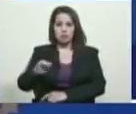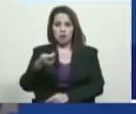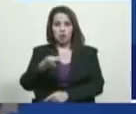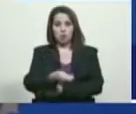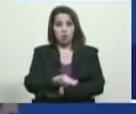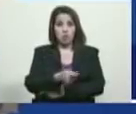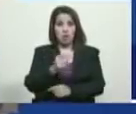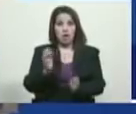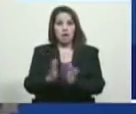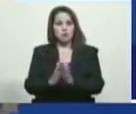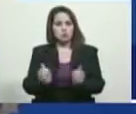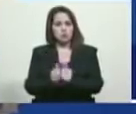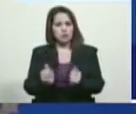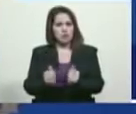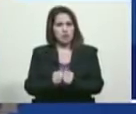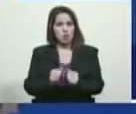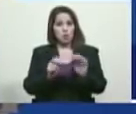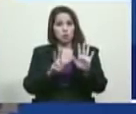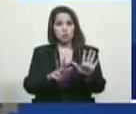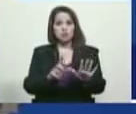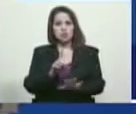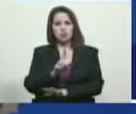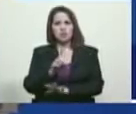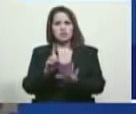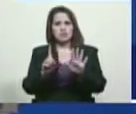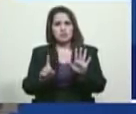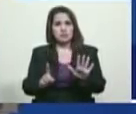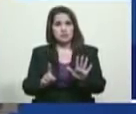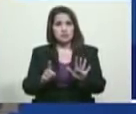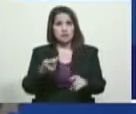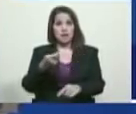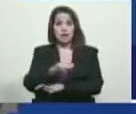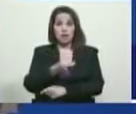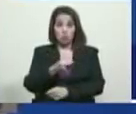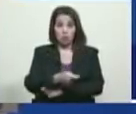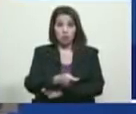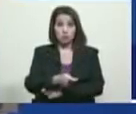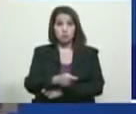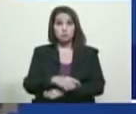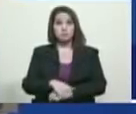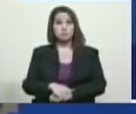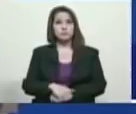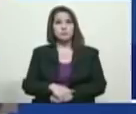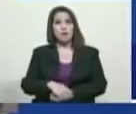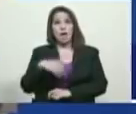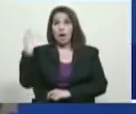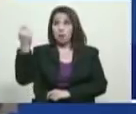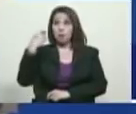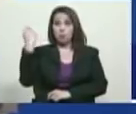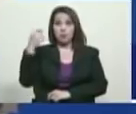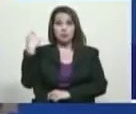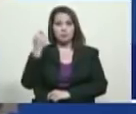Anzuategui, 816 egresados de vencedores y vencedoras. Apure,